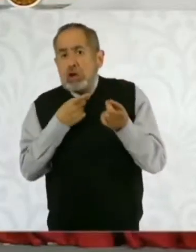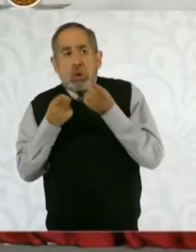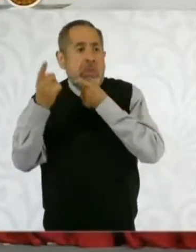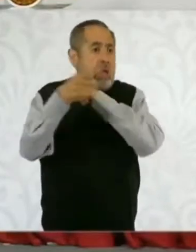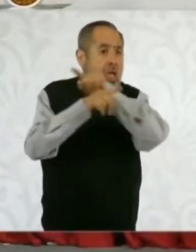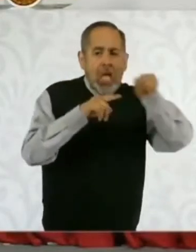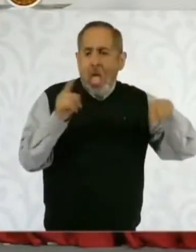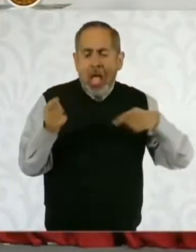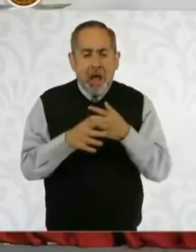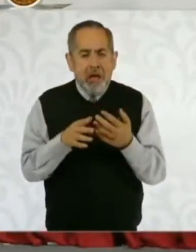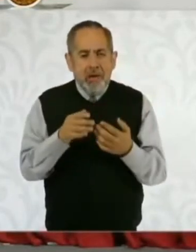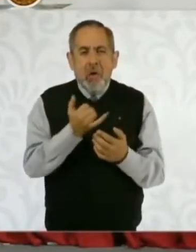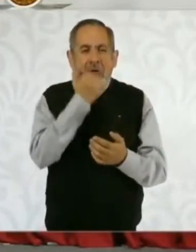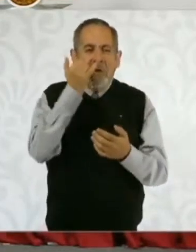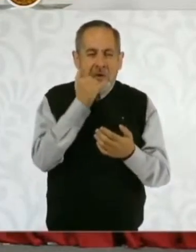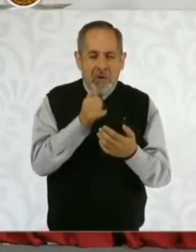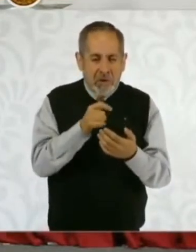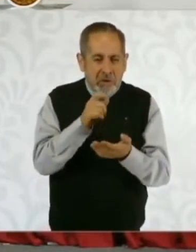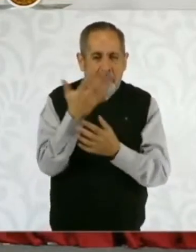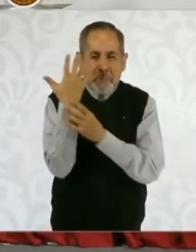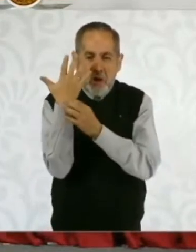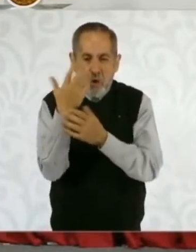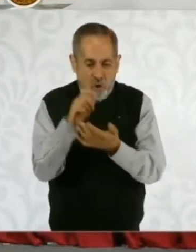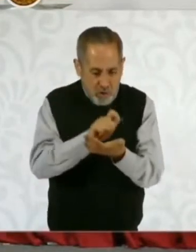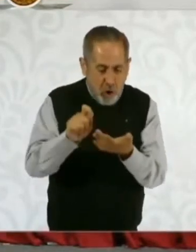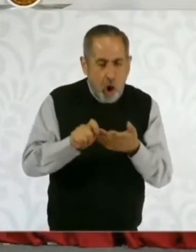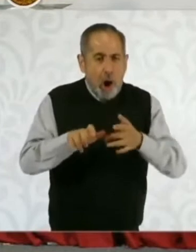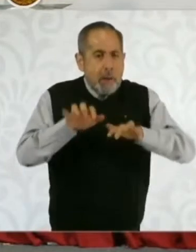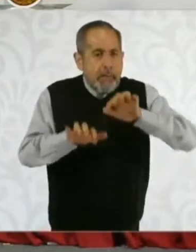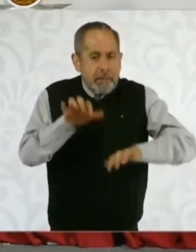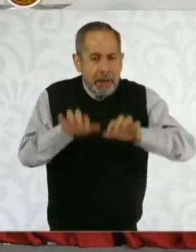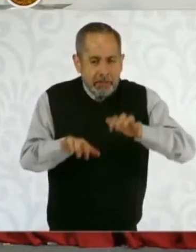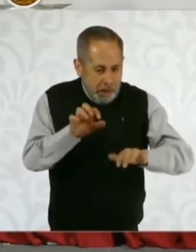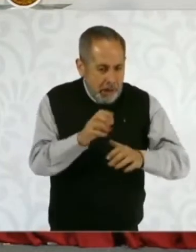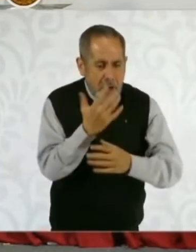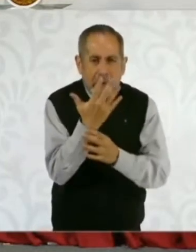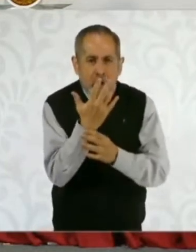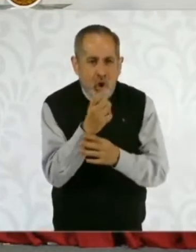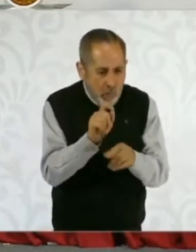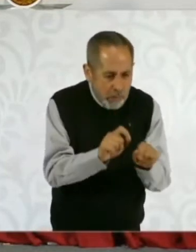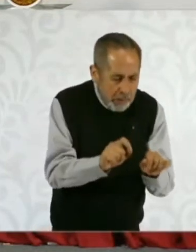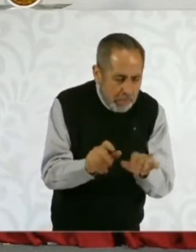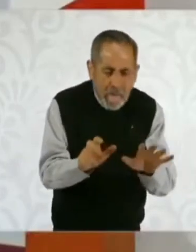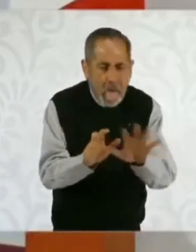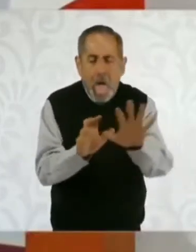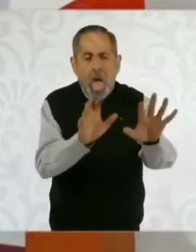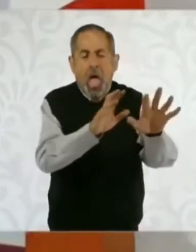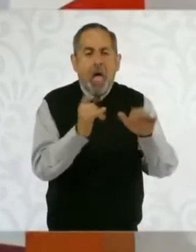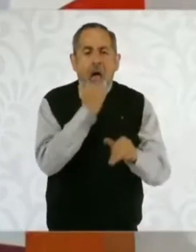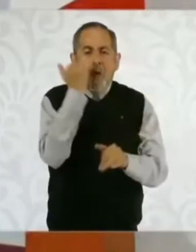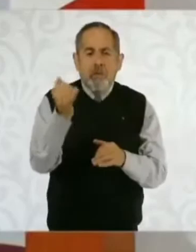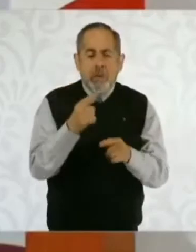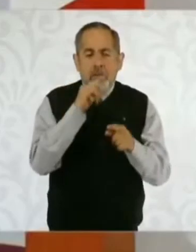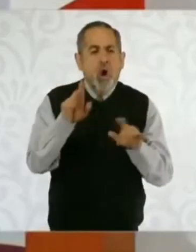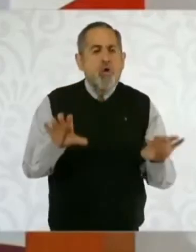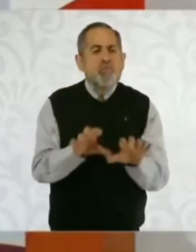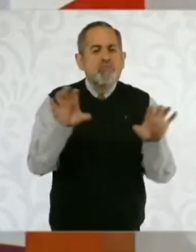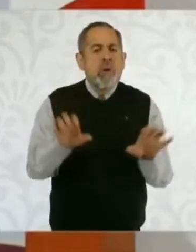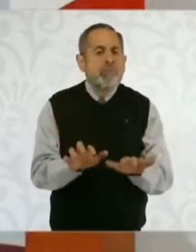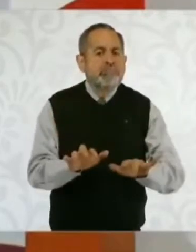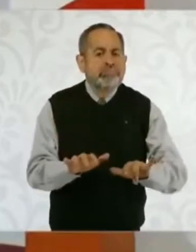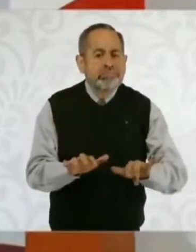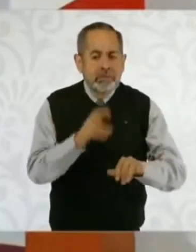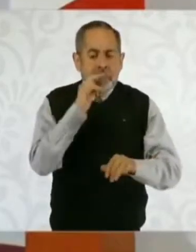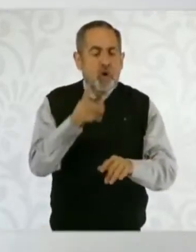parte manual muchas veces puede traer consigo, registros en papel que a veces son ilegibles o